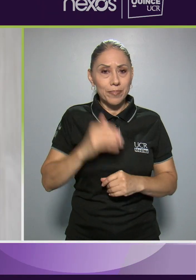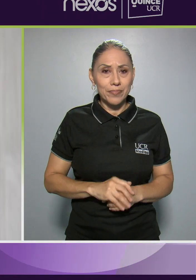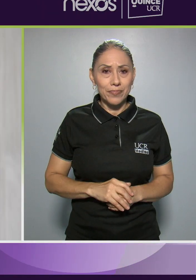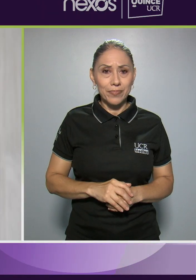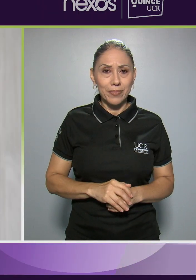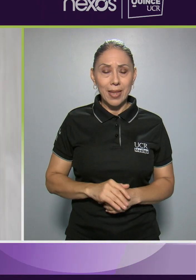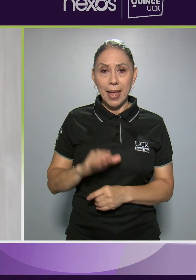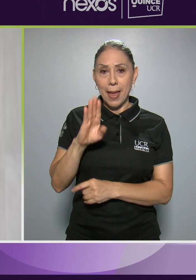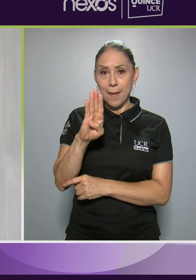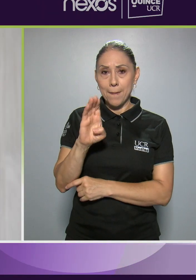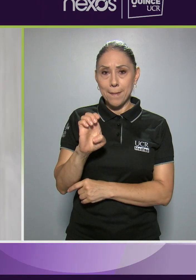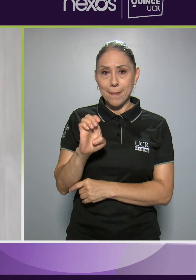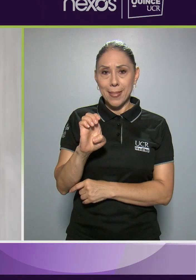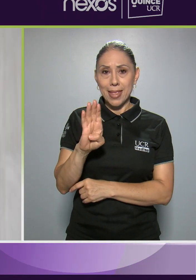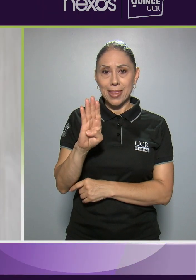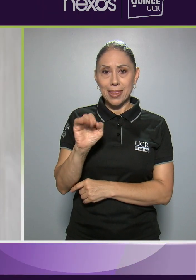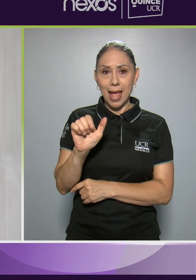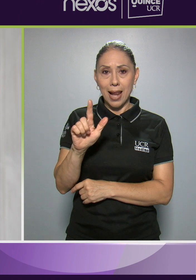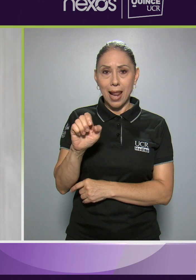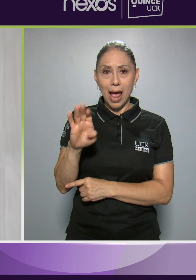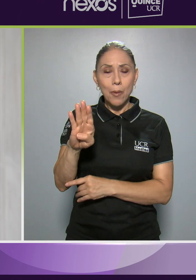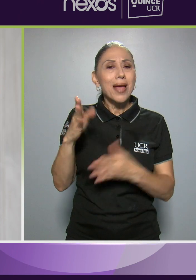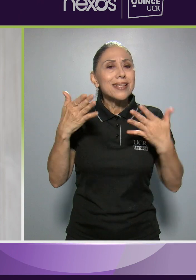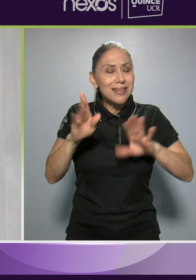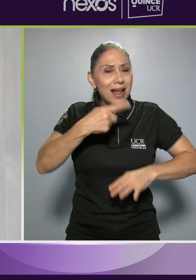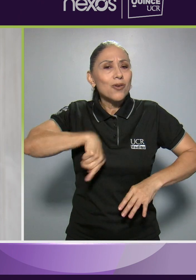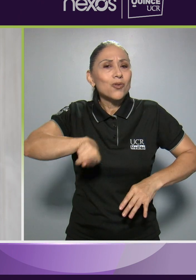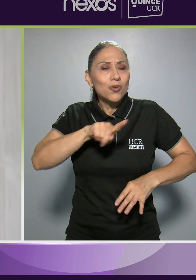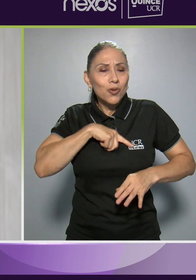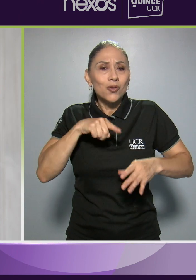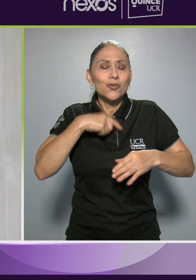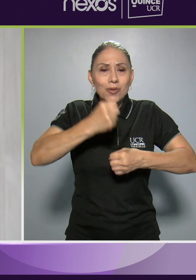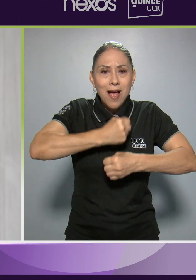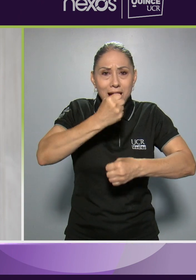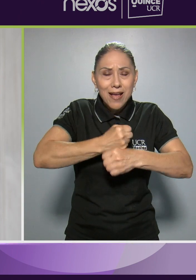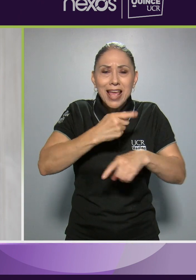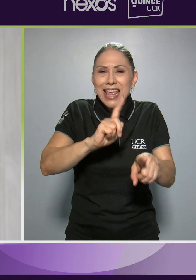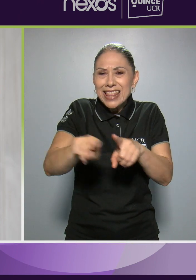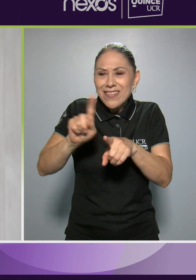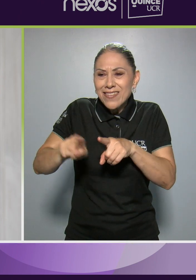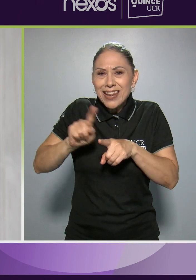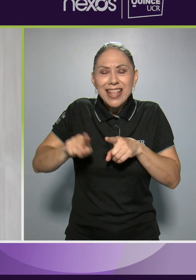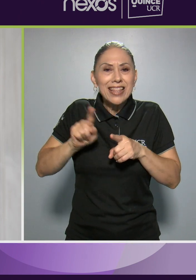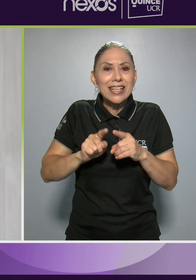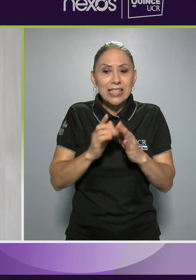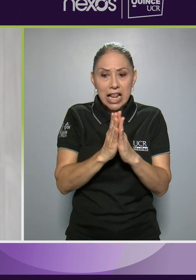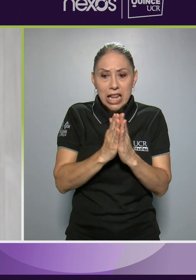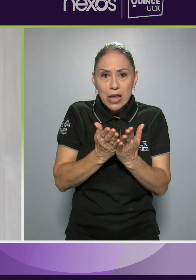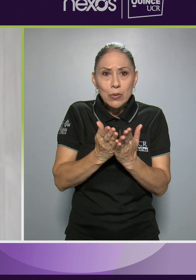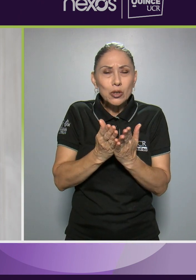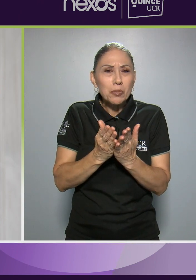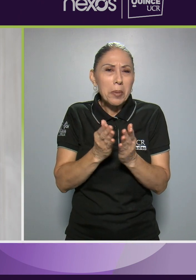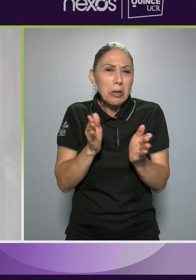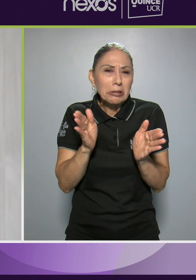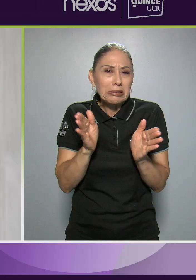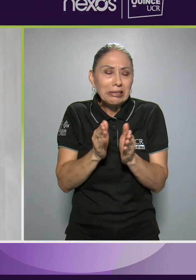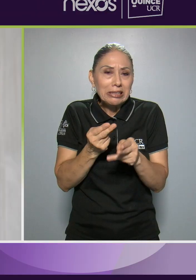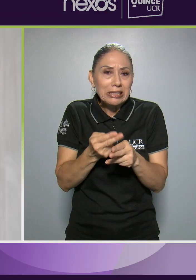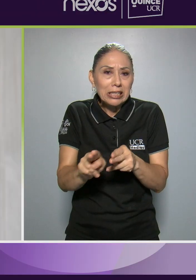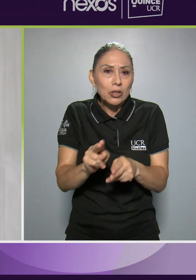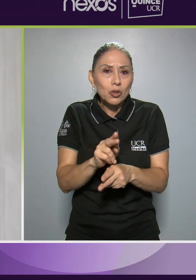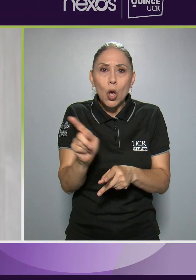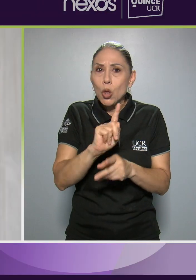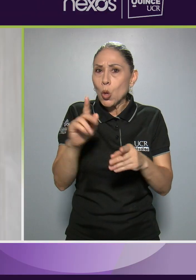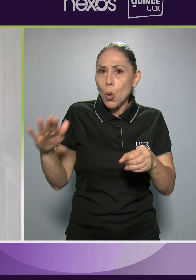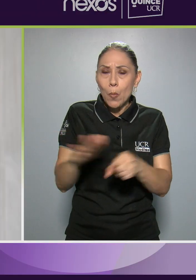el Betalab ya veníamos haciendo trabajo de podcasting y audiolibros, pero en chiquitito, no un audiolibro completo, como prácticas dentro de los cursos de